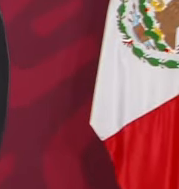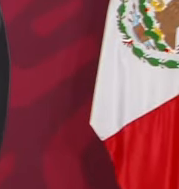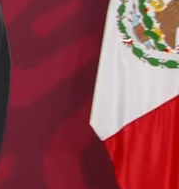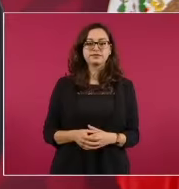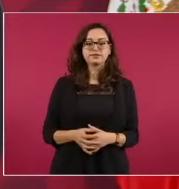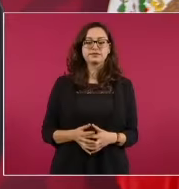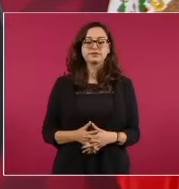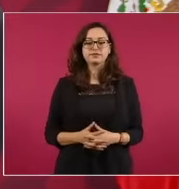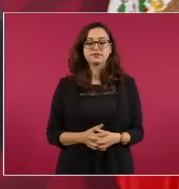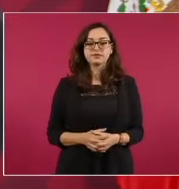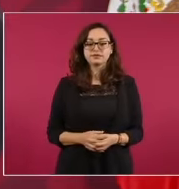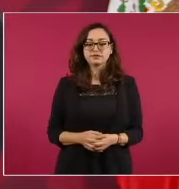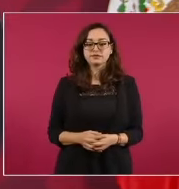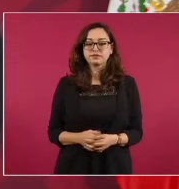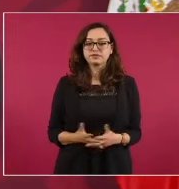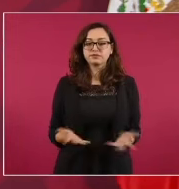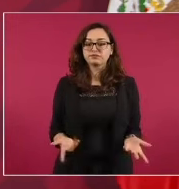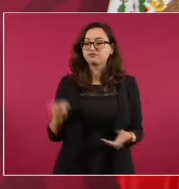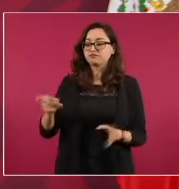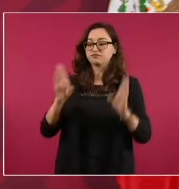No hay oligarcas